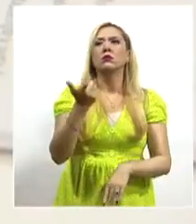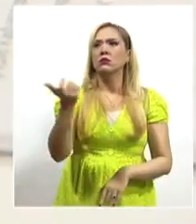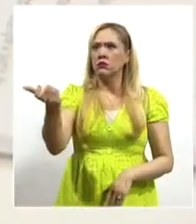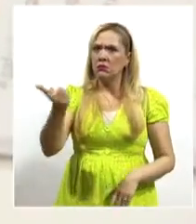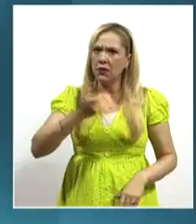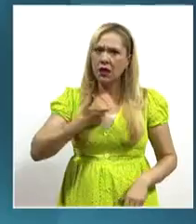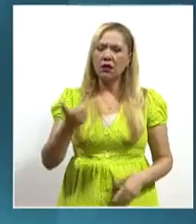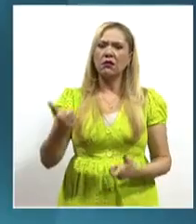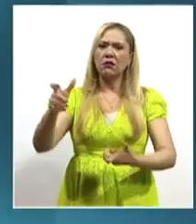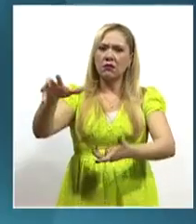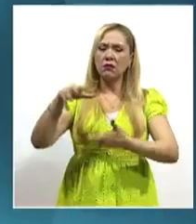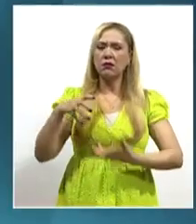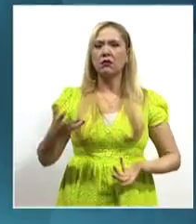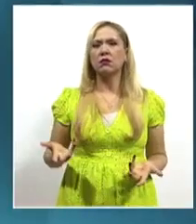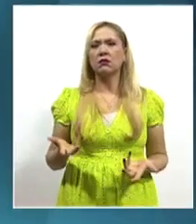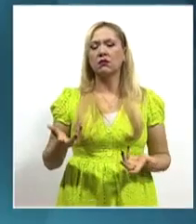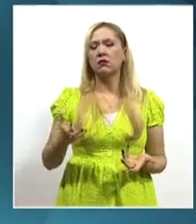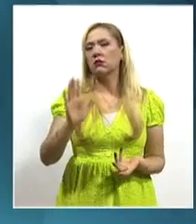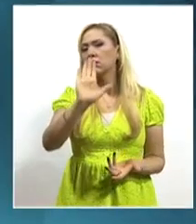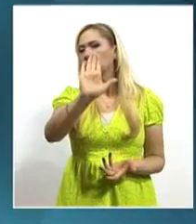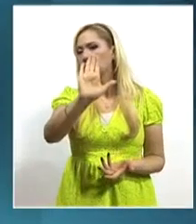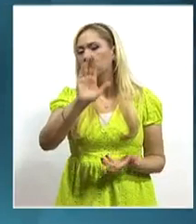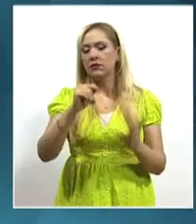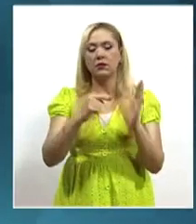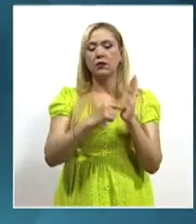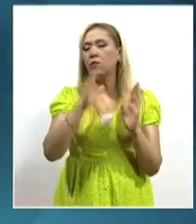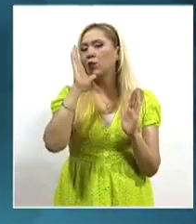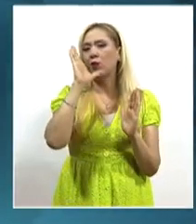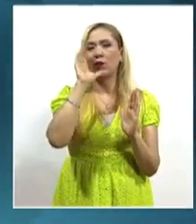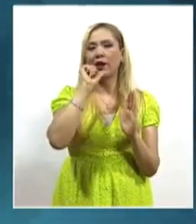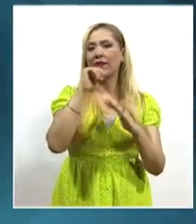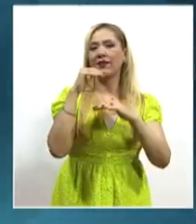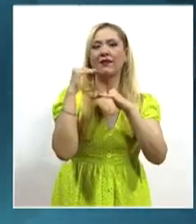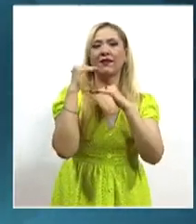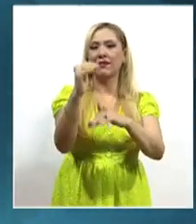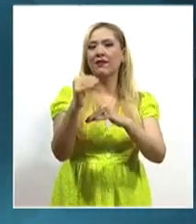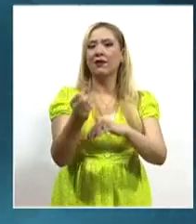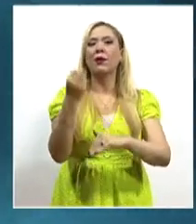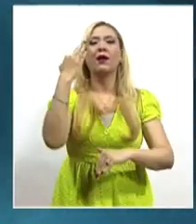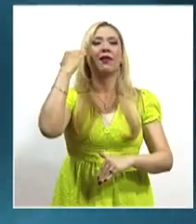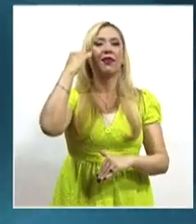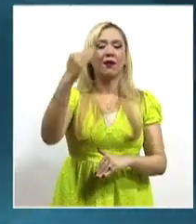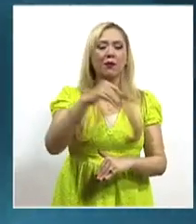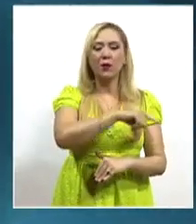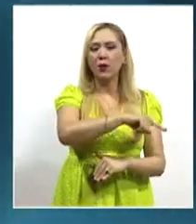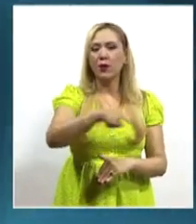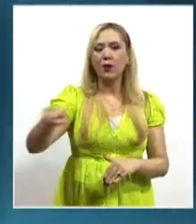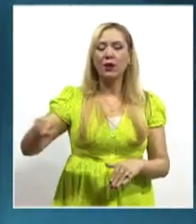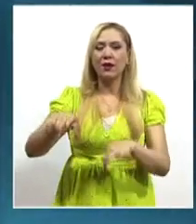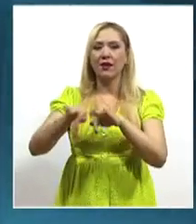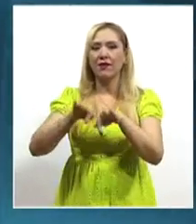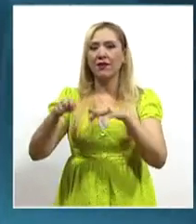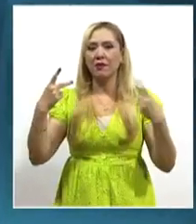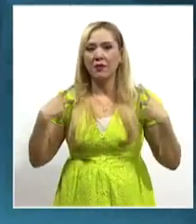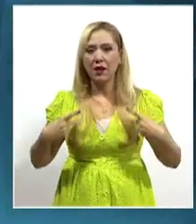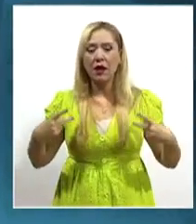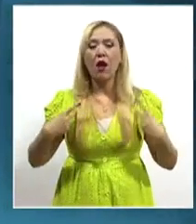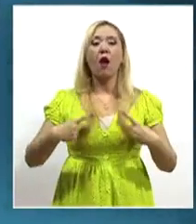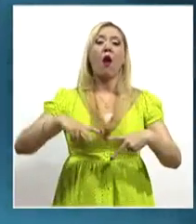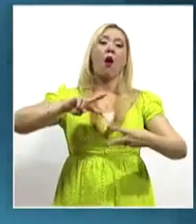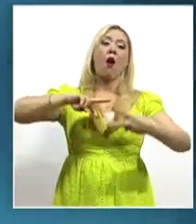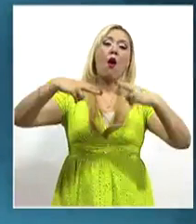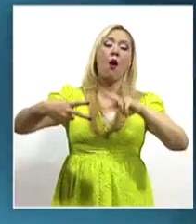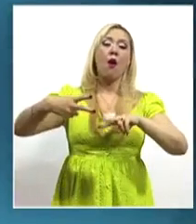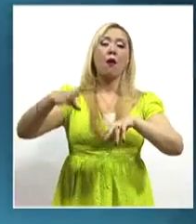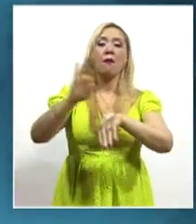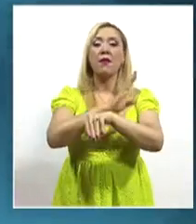de dichos recursos, era inaplicable, pues no puede imponerse un plazo al trabajador o a sus beneficiarios para reclamar el fondo que es de su